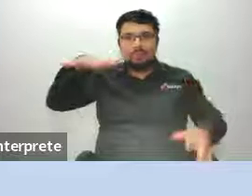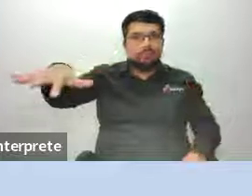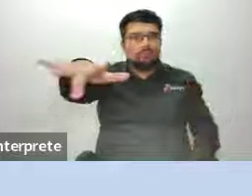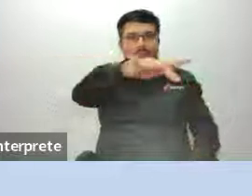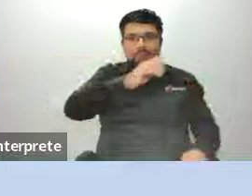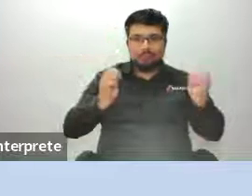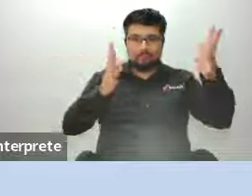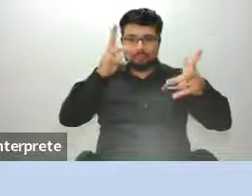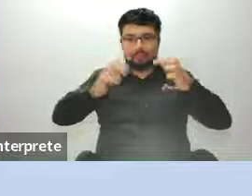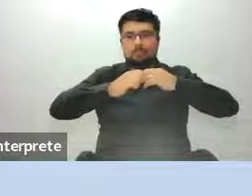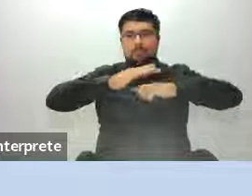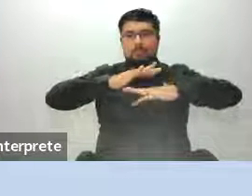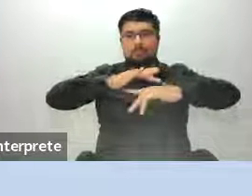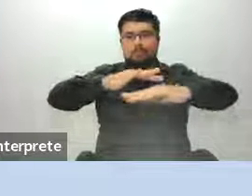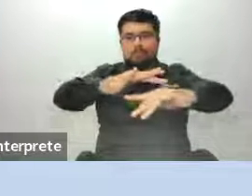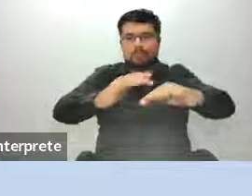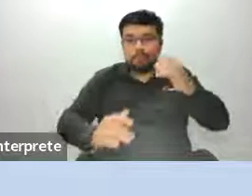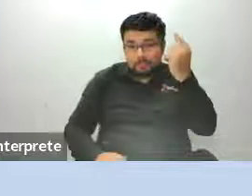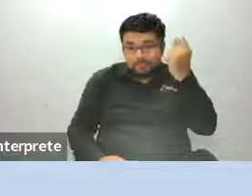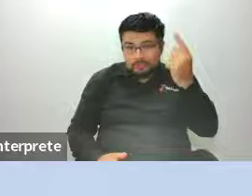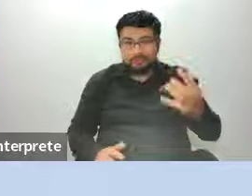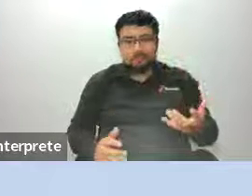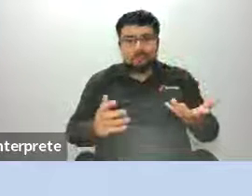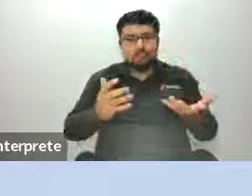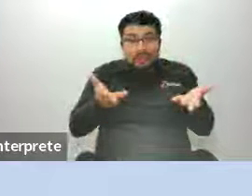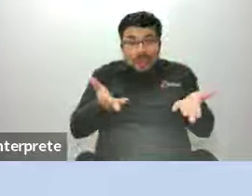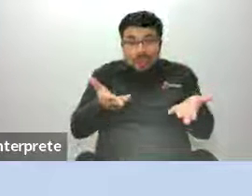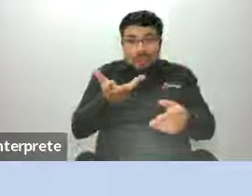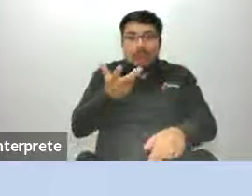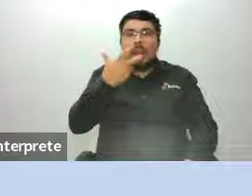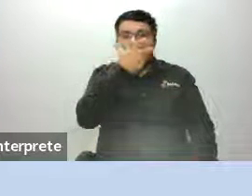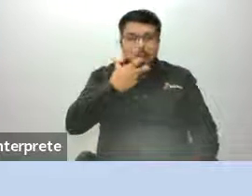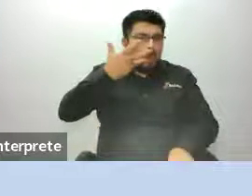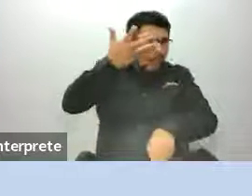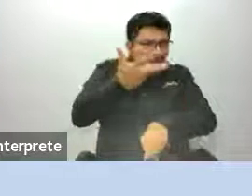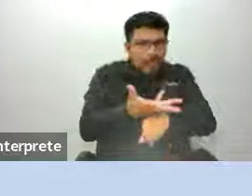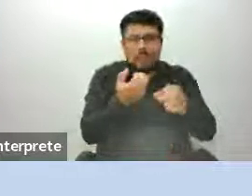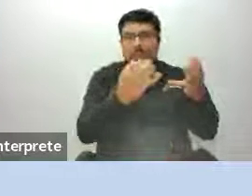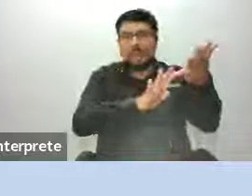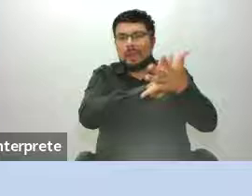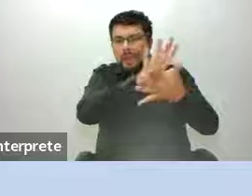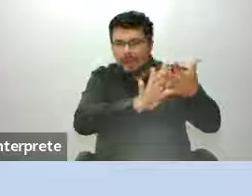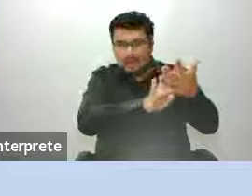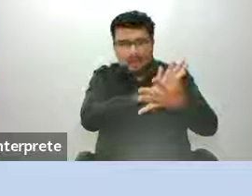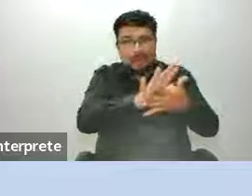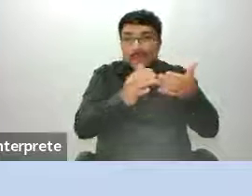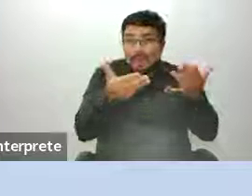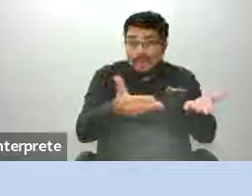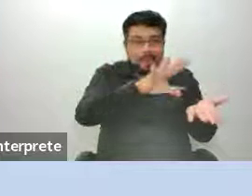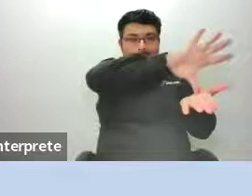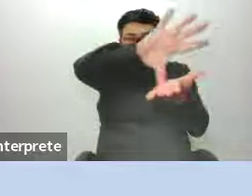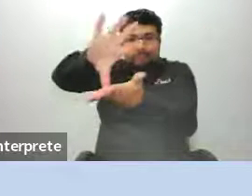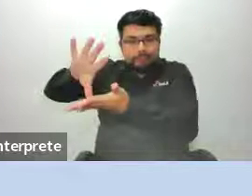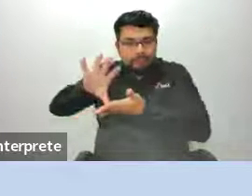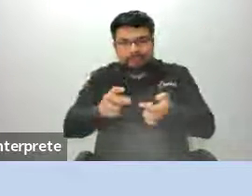auditivo-orales. Existen todas estas lenguas y estas distintas lenguas son diferentes en los distintos países